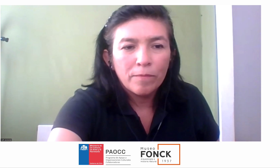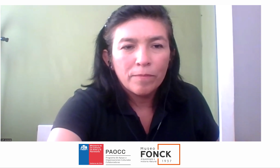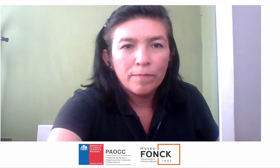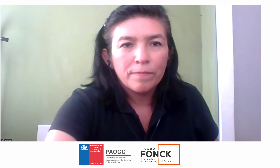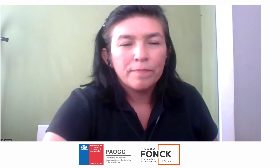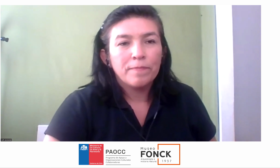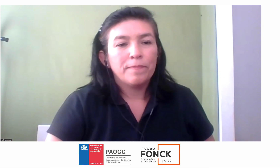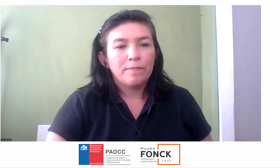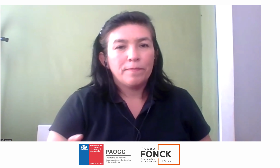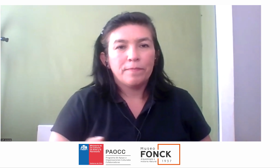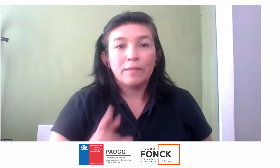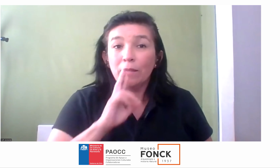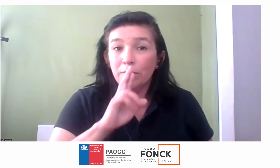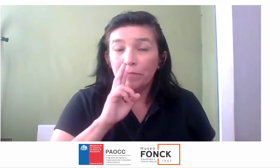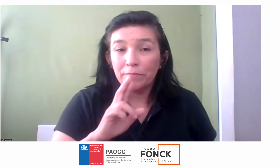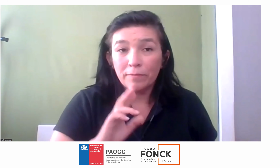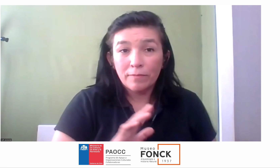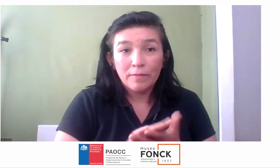Eh, ¿Es respecto